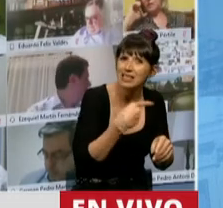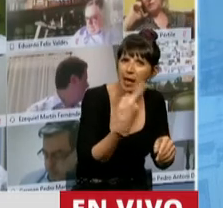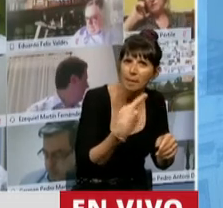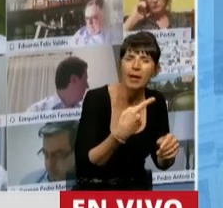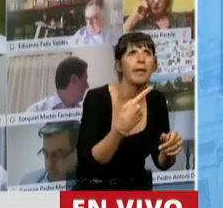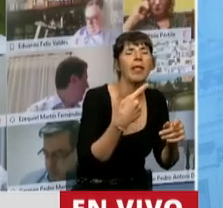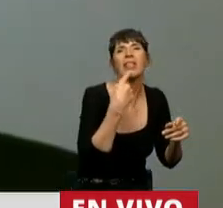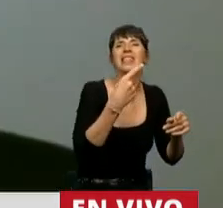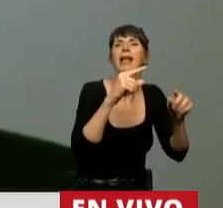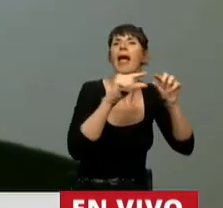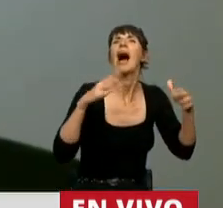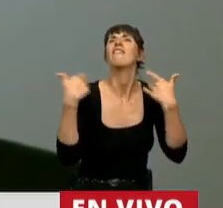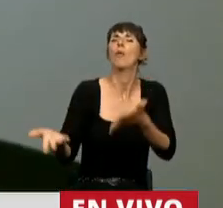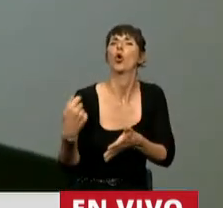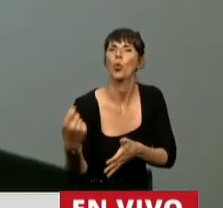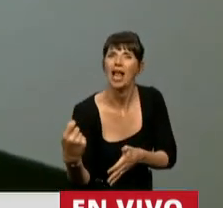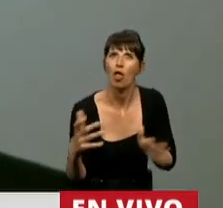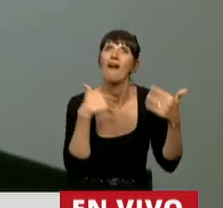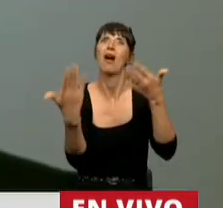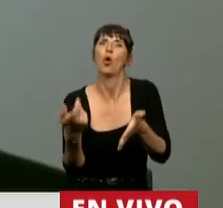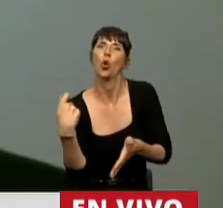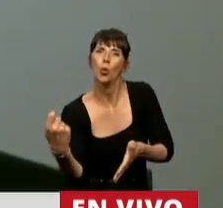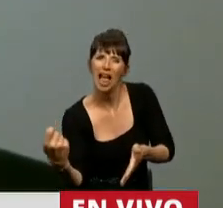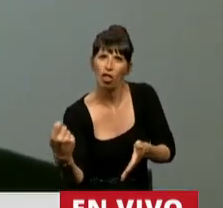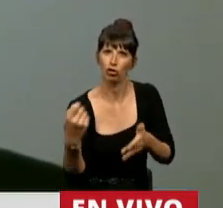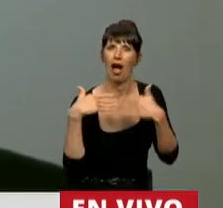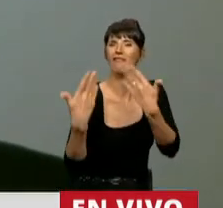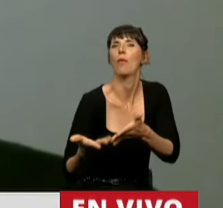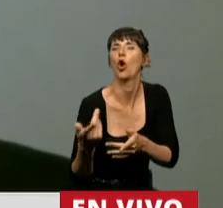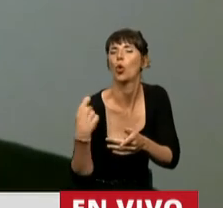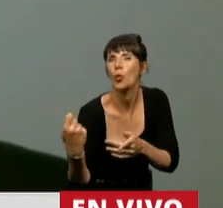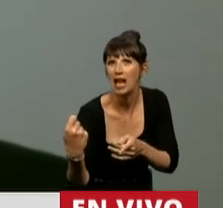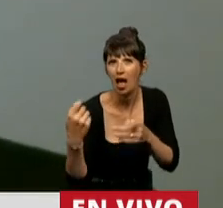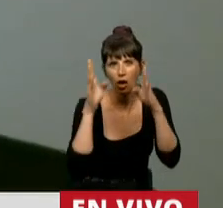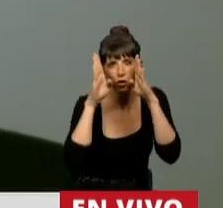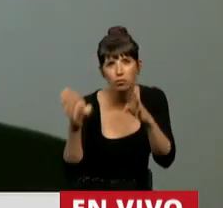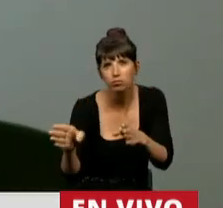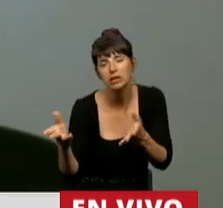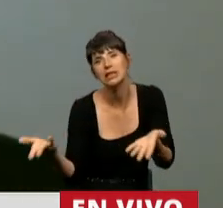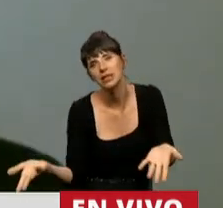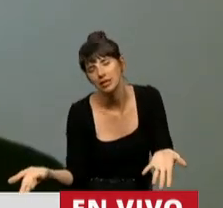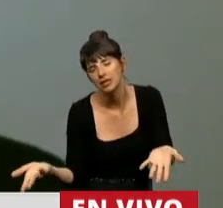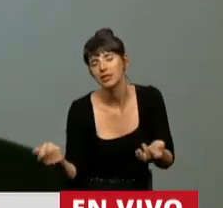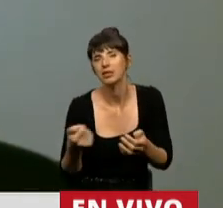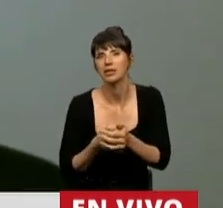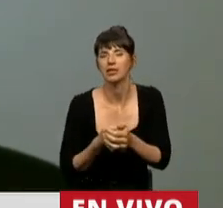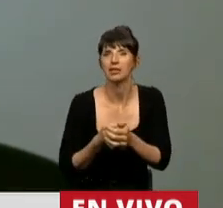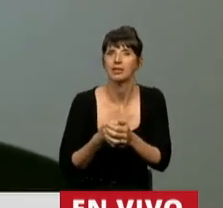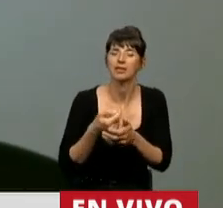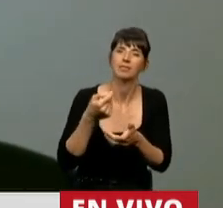nombre de los jubilados, que no dejan de ser nunca la parte más fina del hilo.